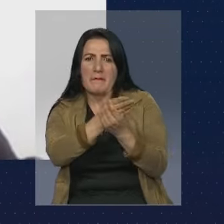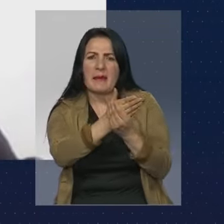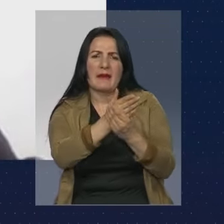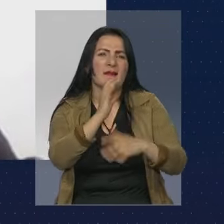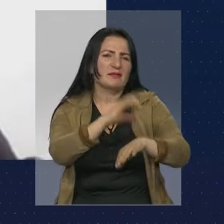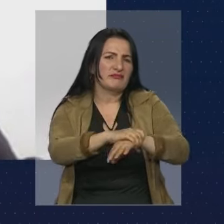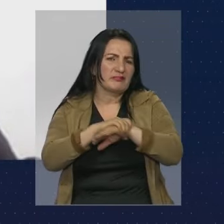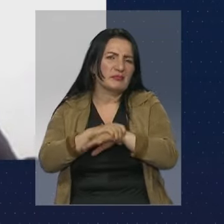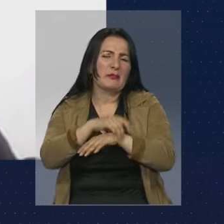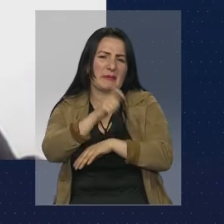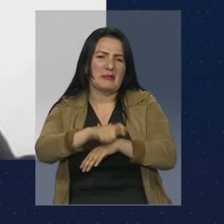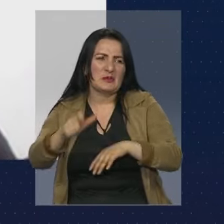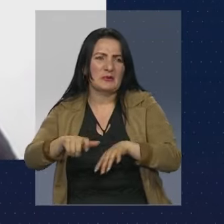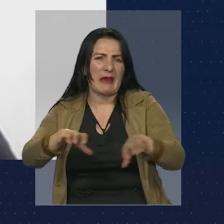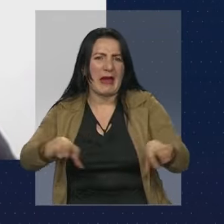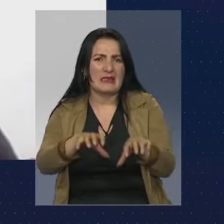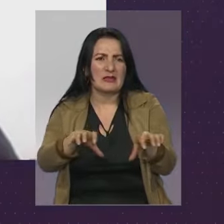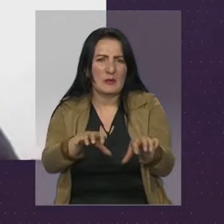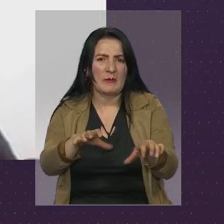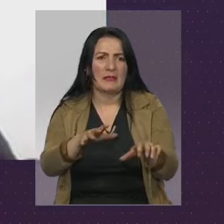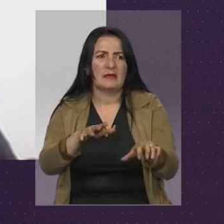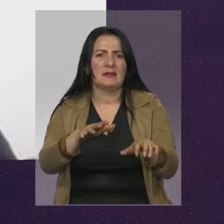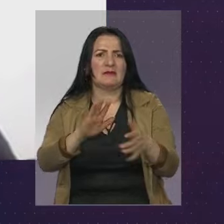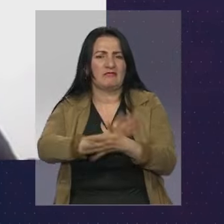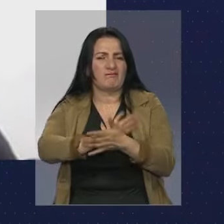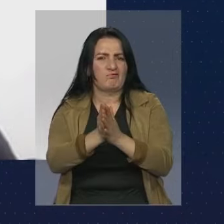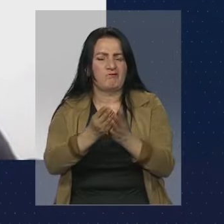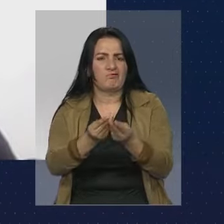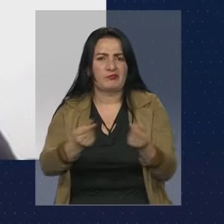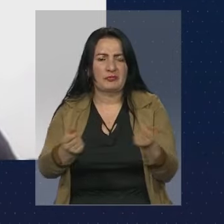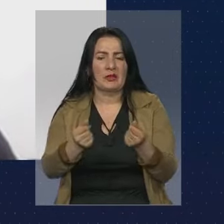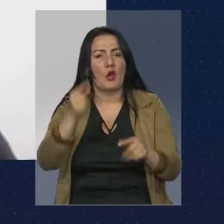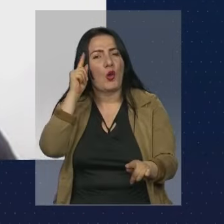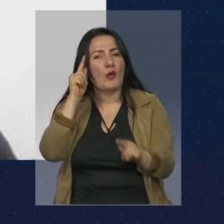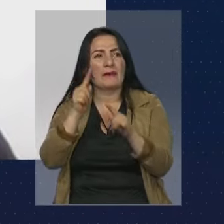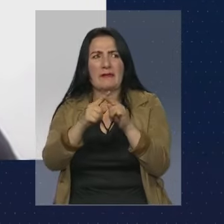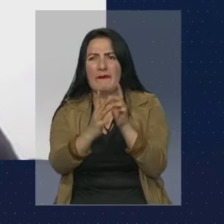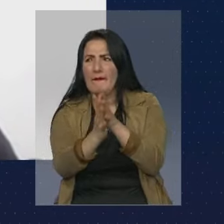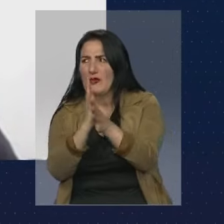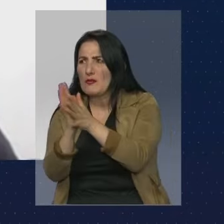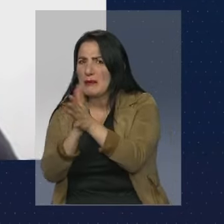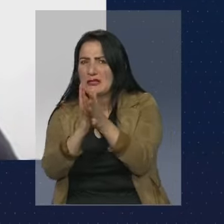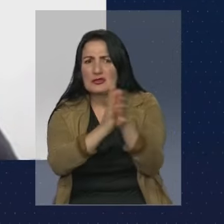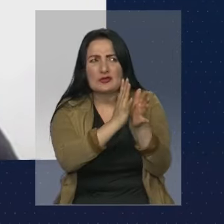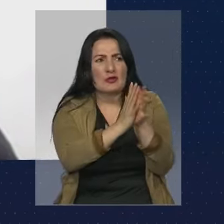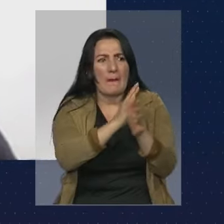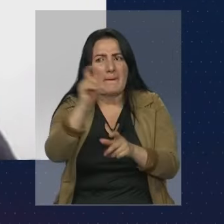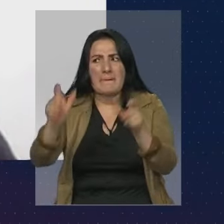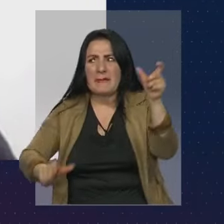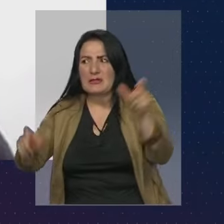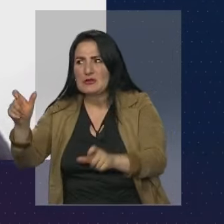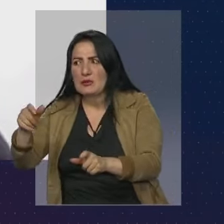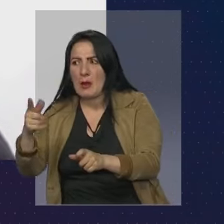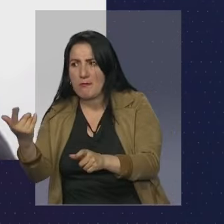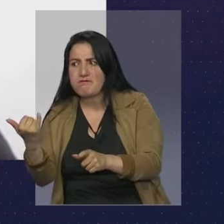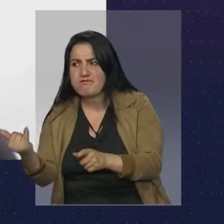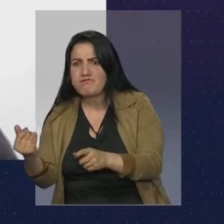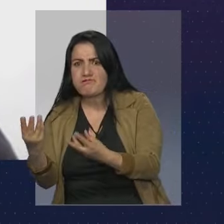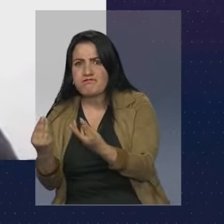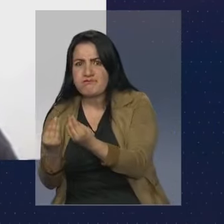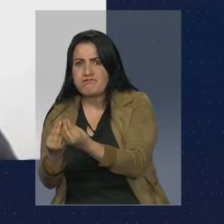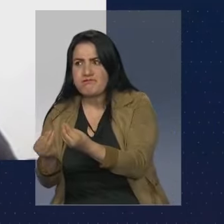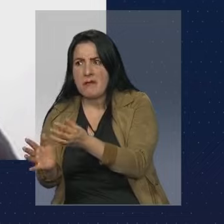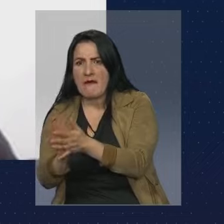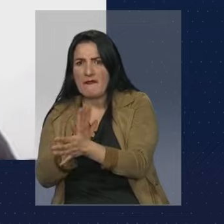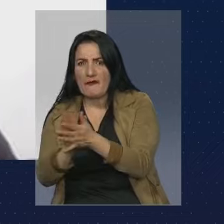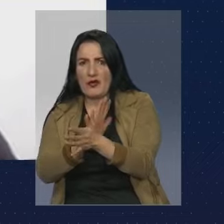Y yo creo que, como bien lo mencionaba, lograr sacar información de personas que hagan parte de estas bandas